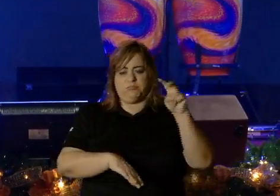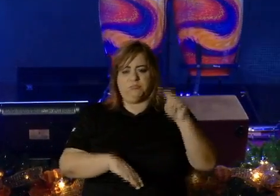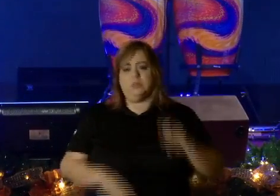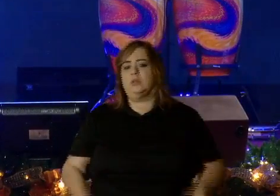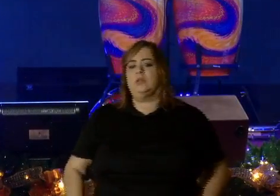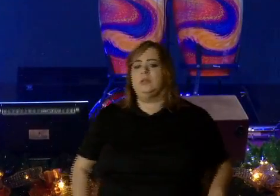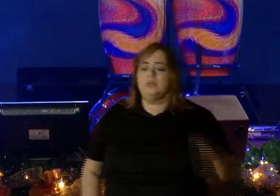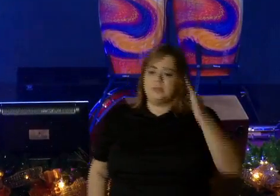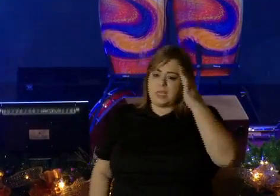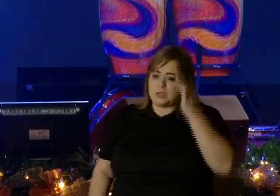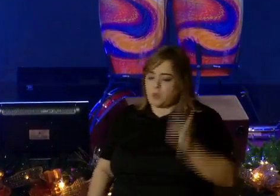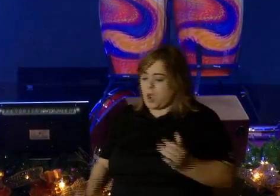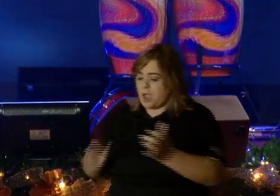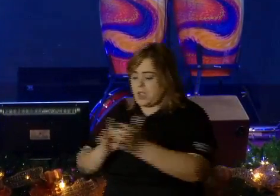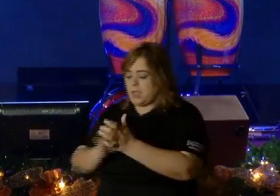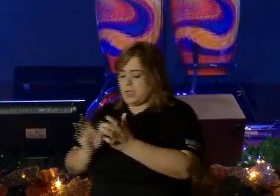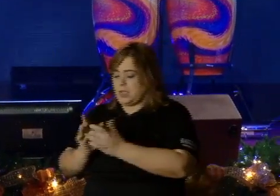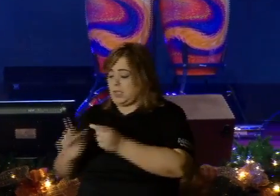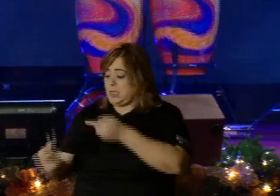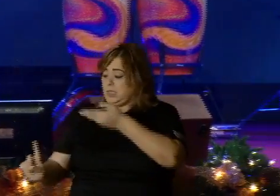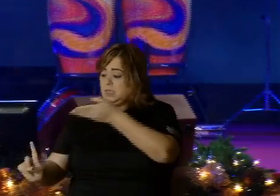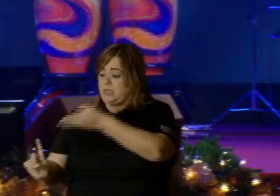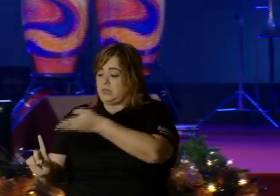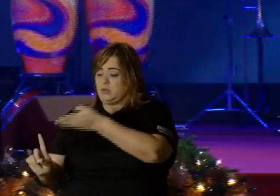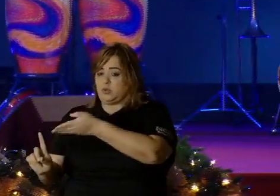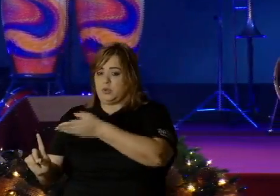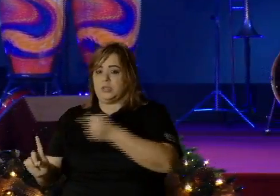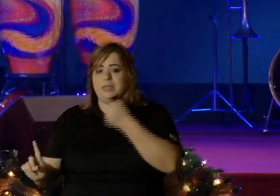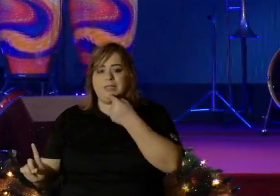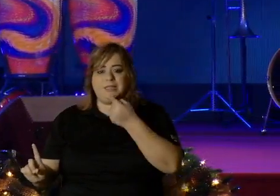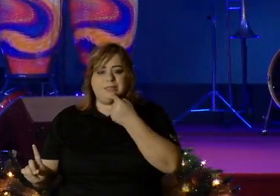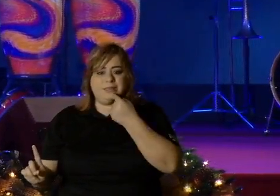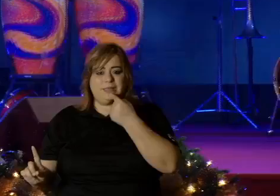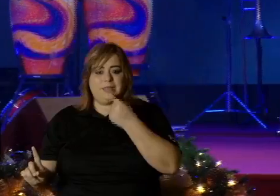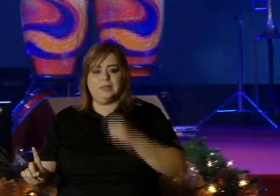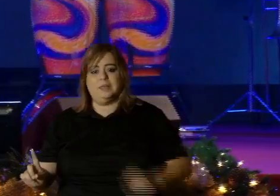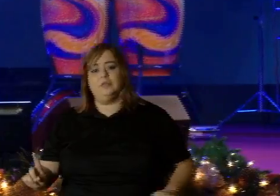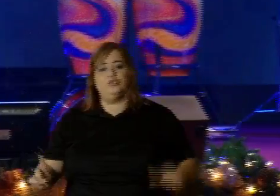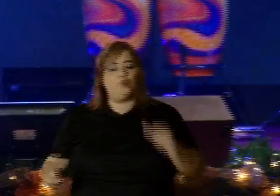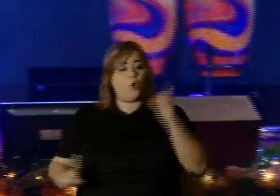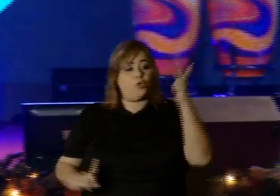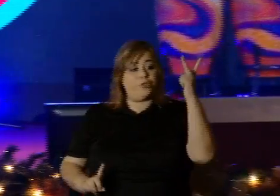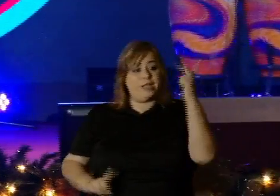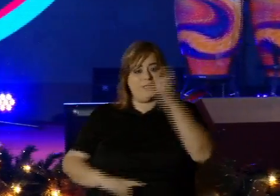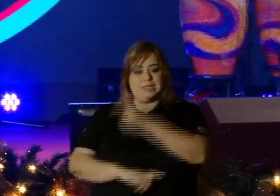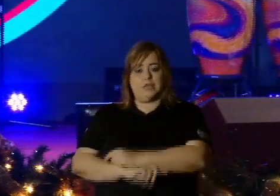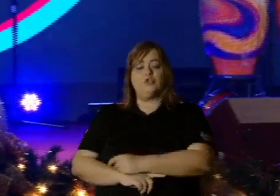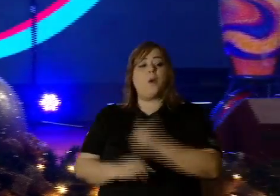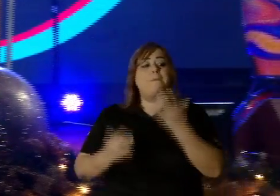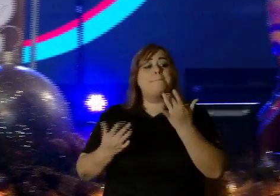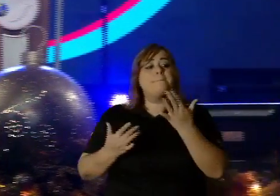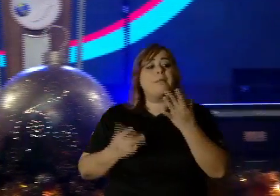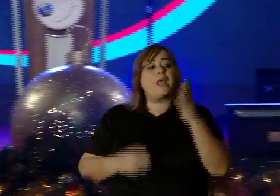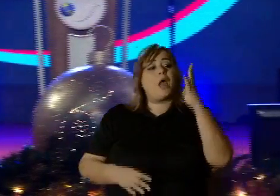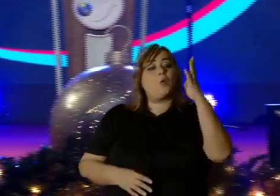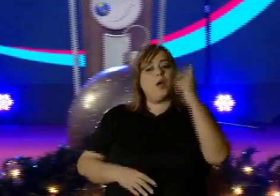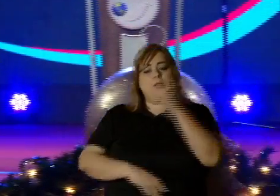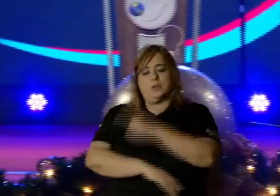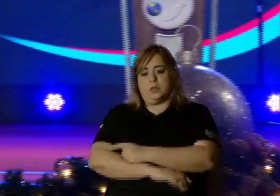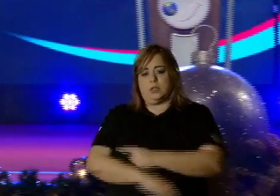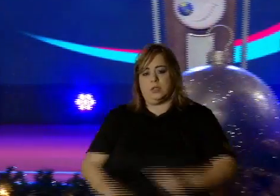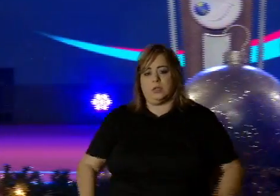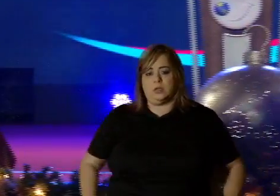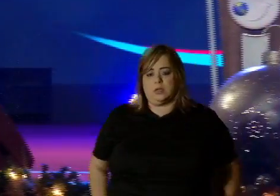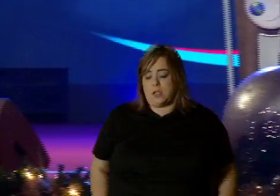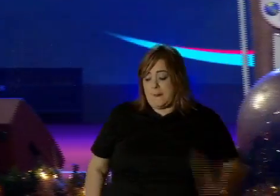Por eso el Señor Jesús, qué grande Dios, dijo: no, yo no voy a ir al tercer día, yo voy a esperar 4 días. Porque Él